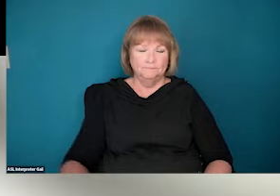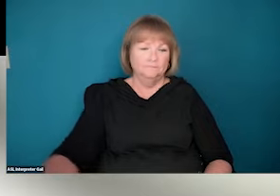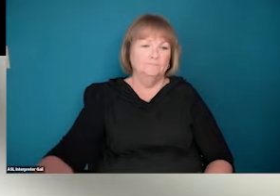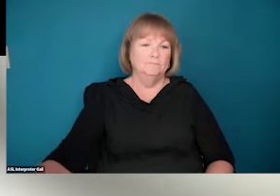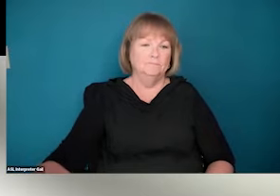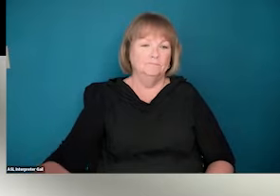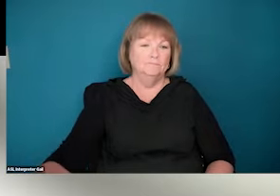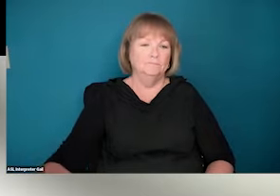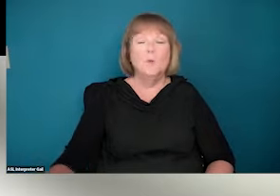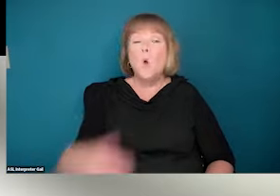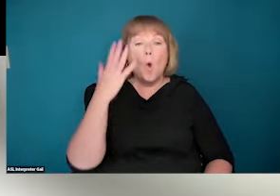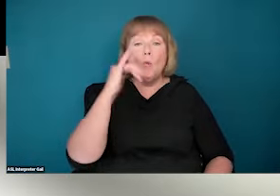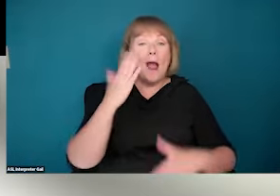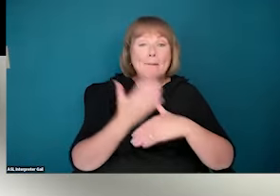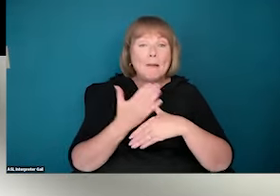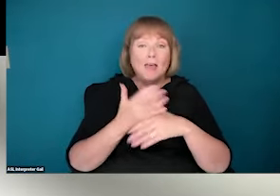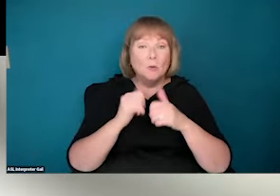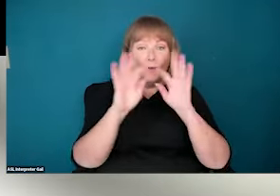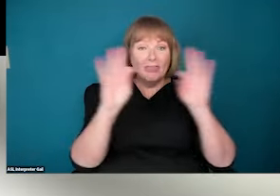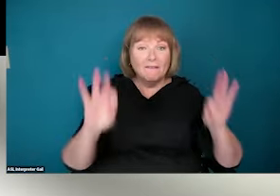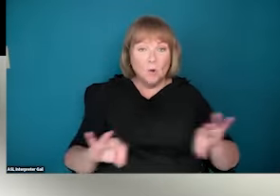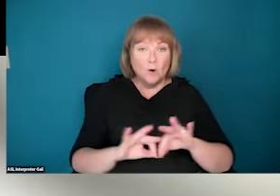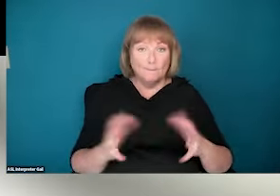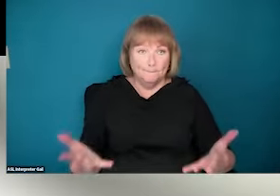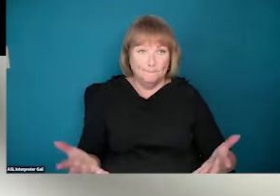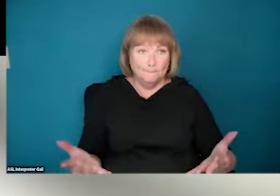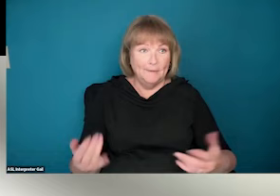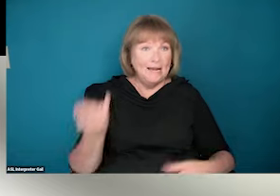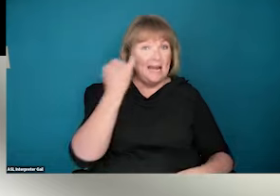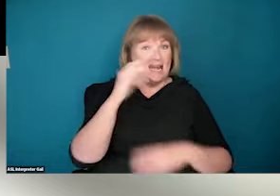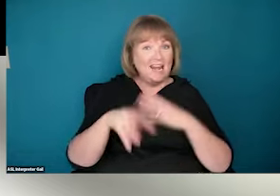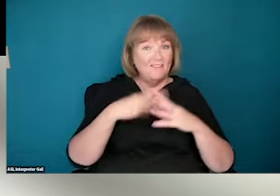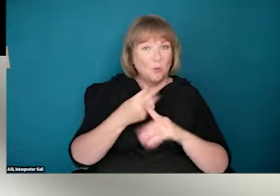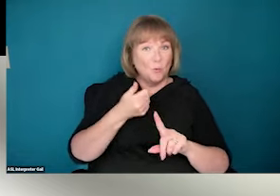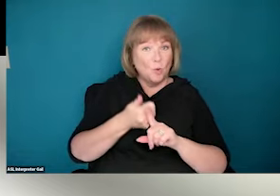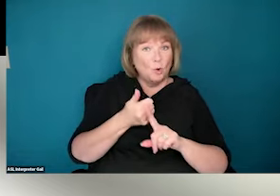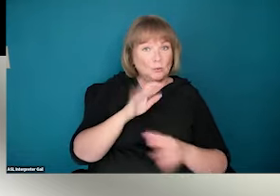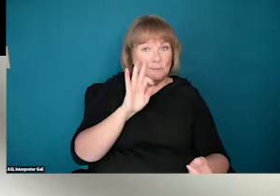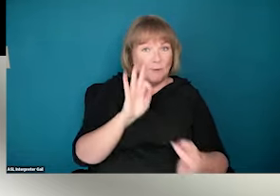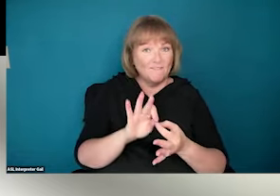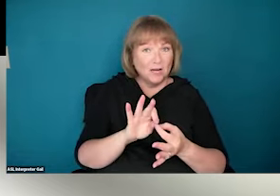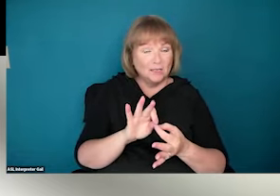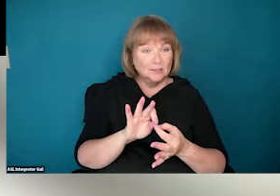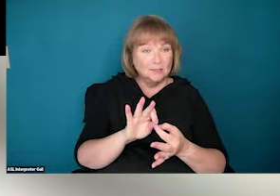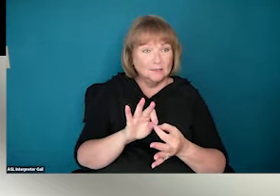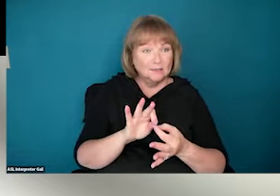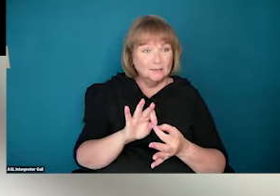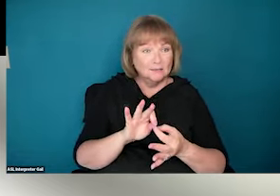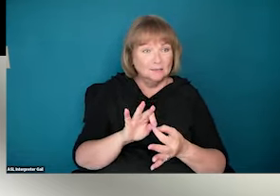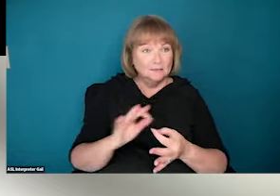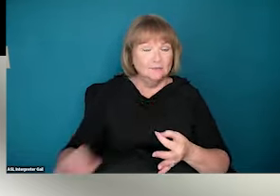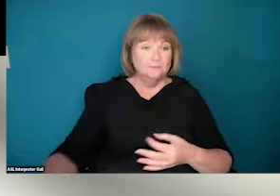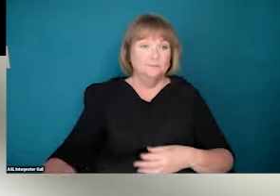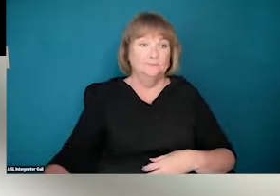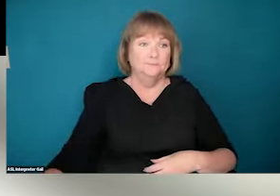para divulgación de información. La pregunta de por qué, o sea, ¿por qué hace la forma?